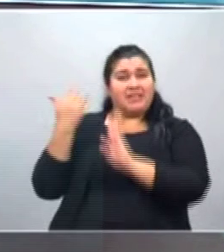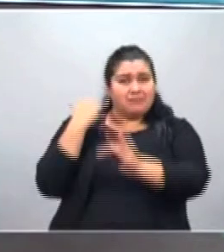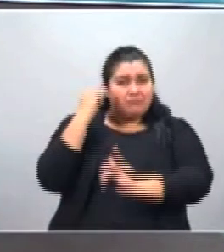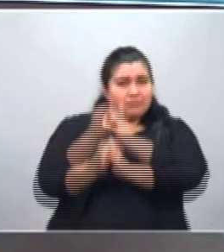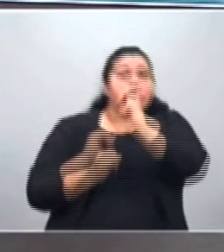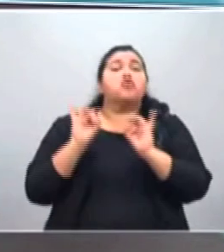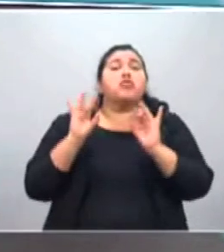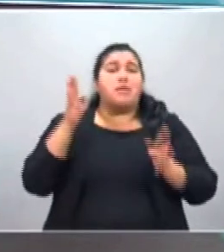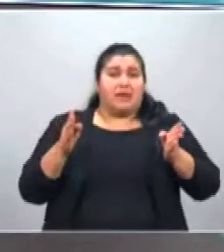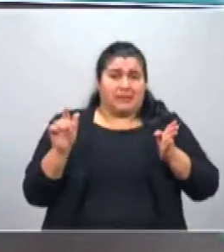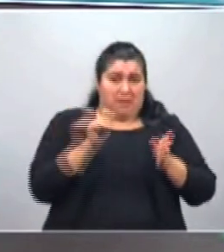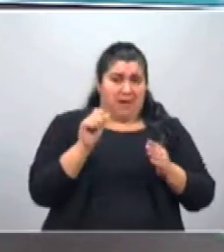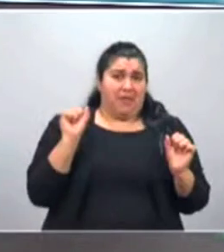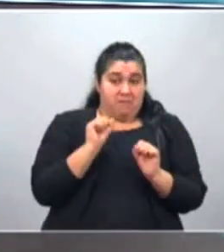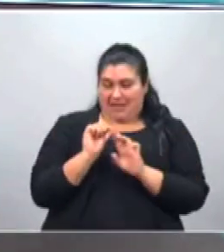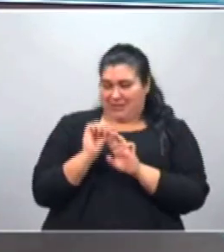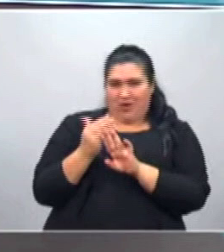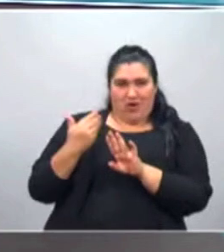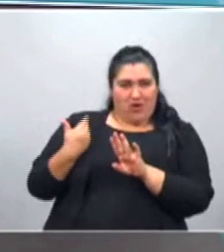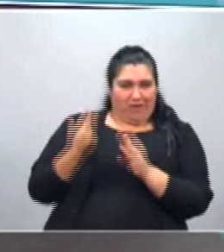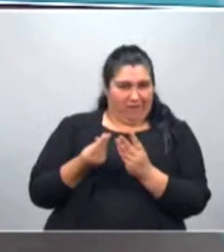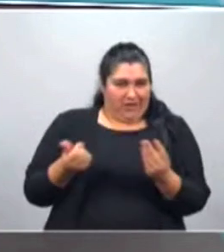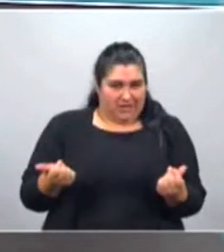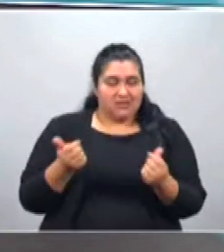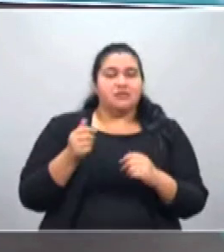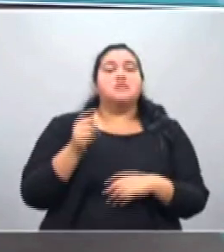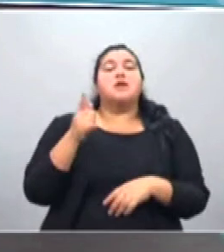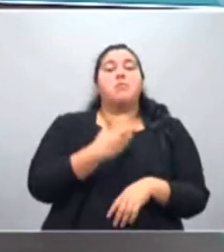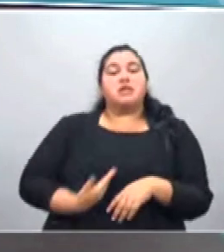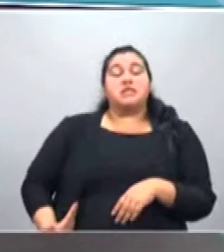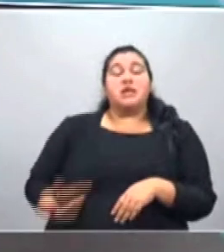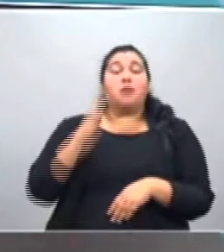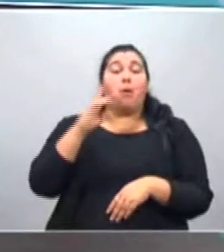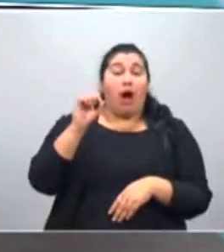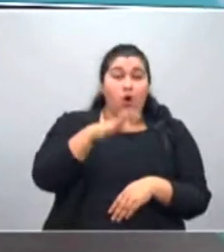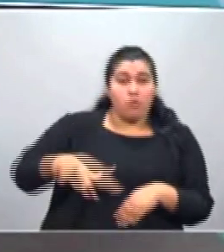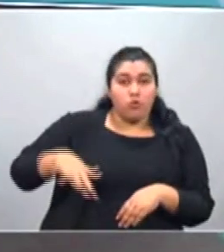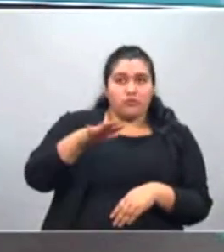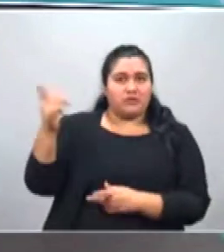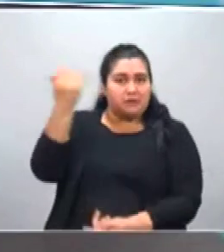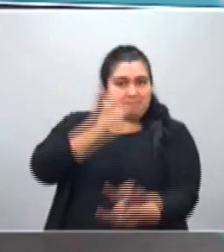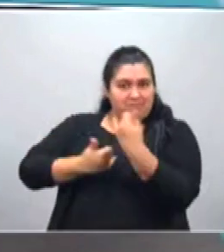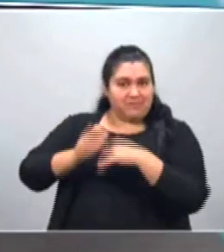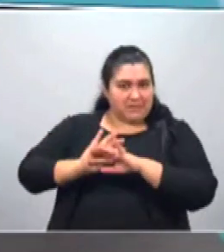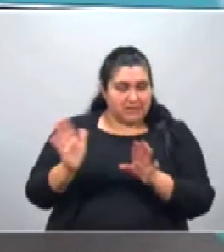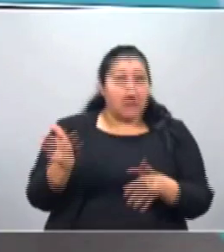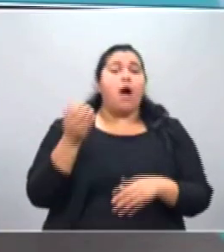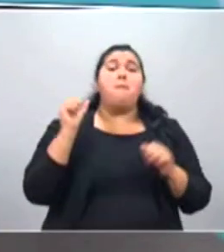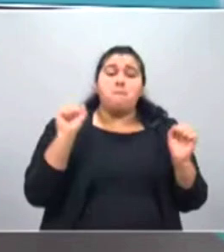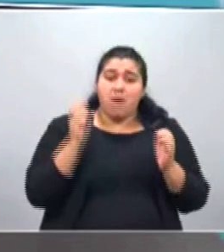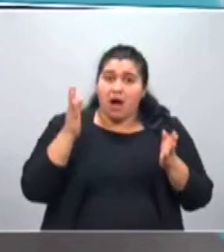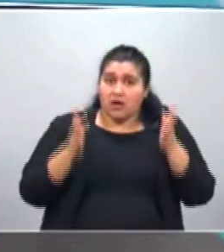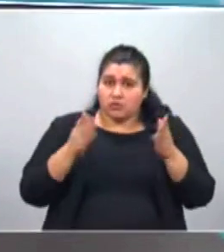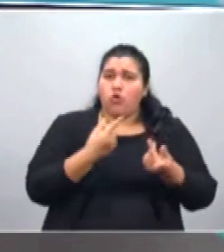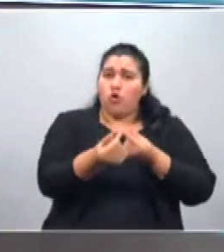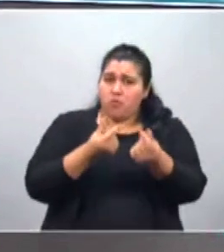Escuchamos entonces a los funcionarios de la cartera de gobierno, de desarrollo de ambiente, así